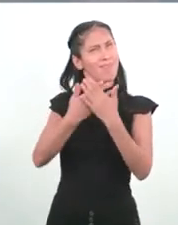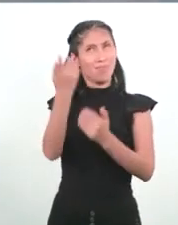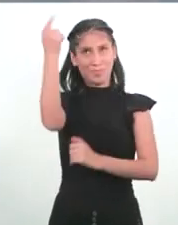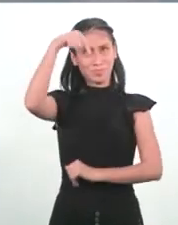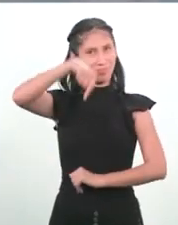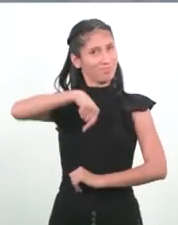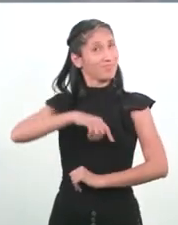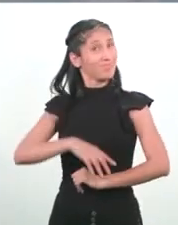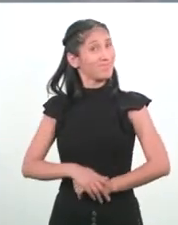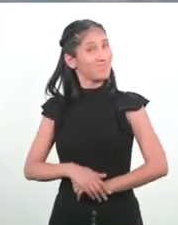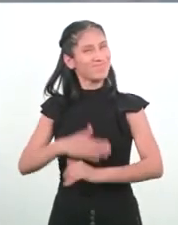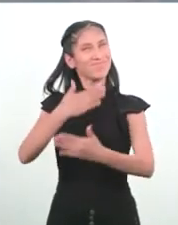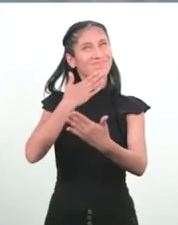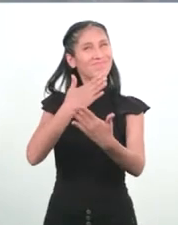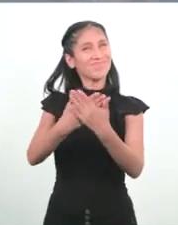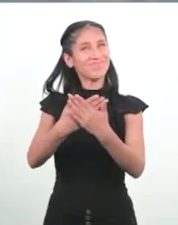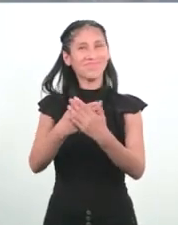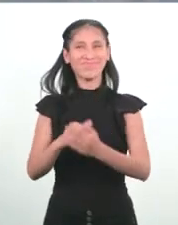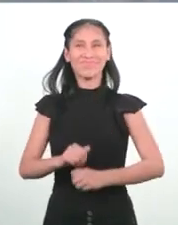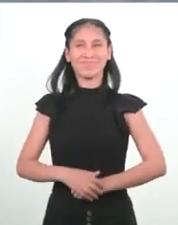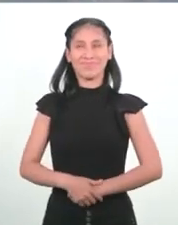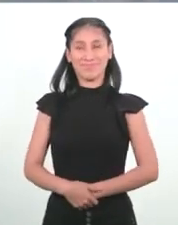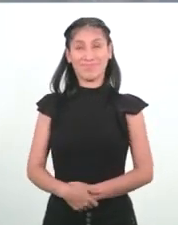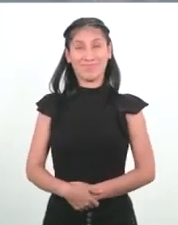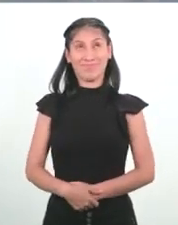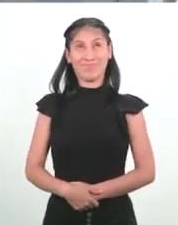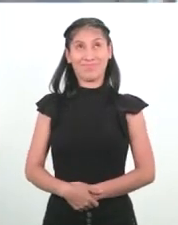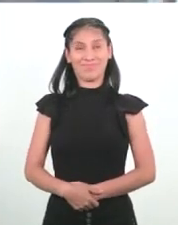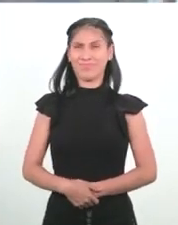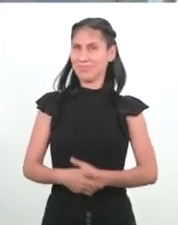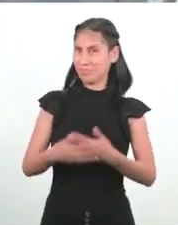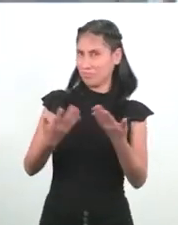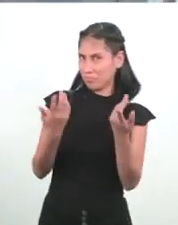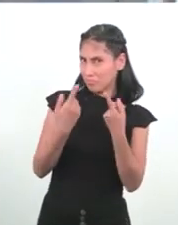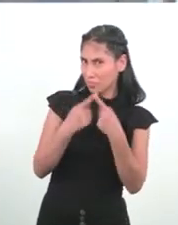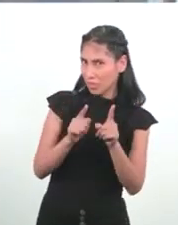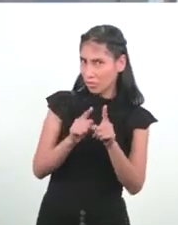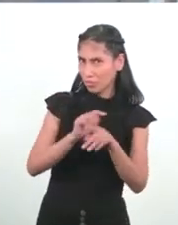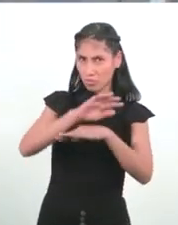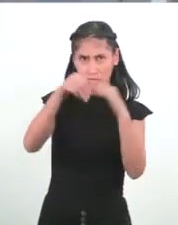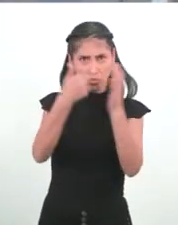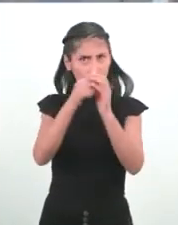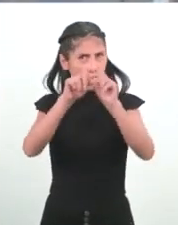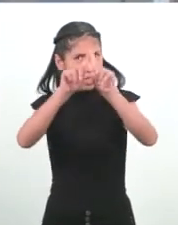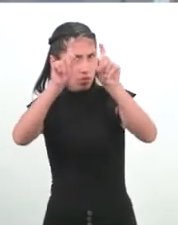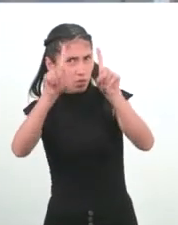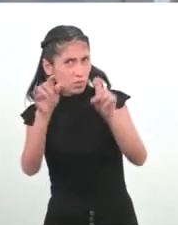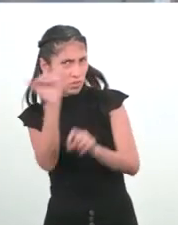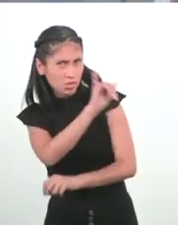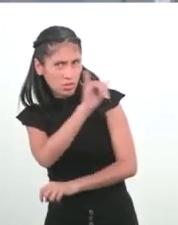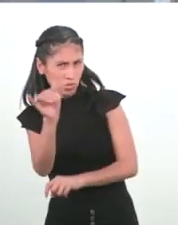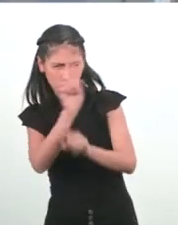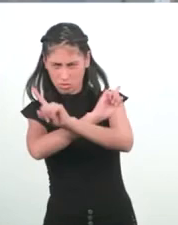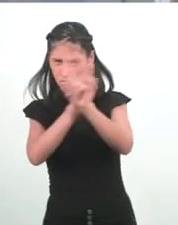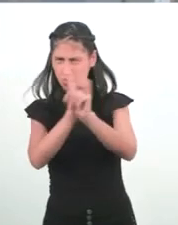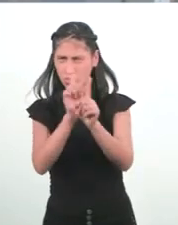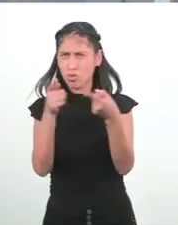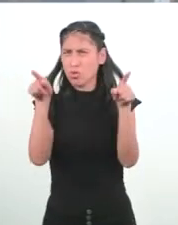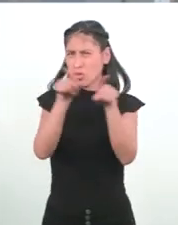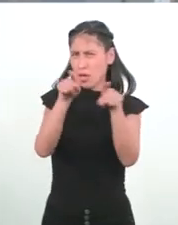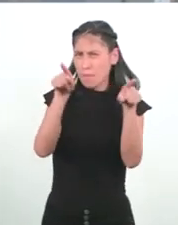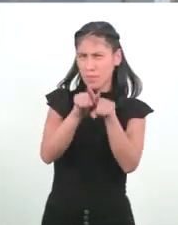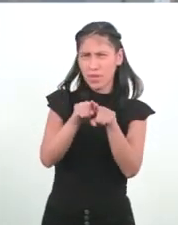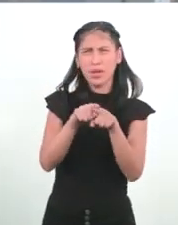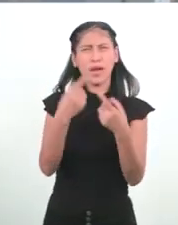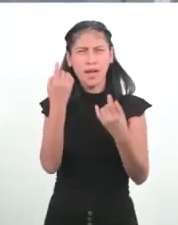entregado. Muchas gracias. Pero no todas las entrevistas son iguales. Existen diversos obstáculos que impiden